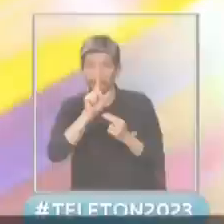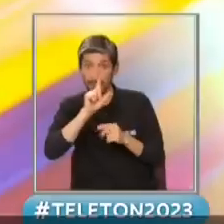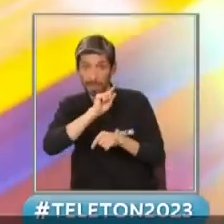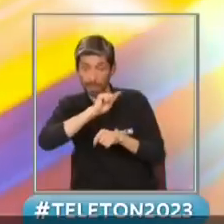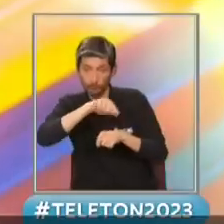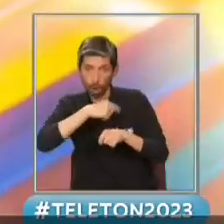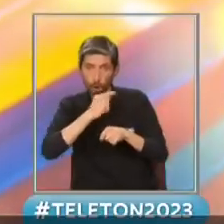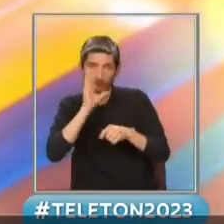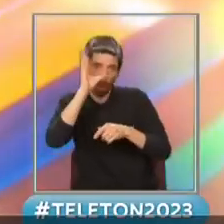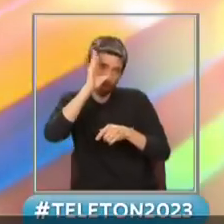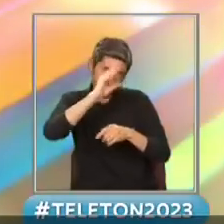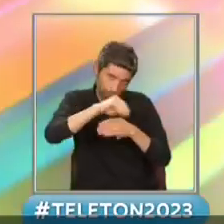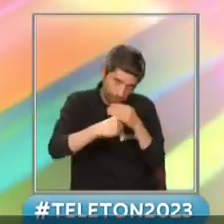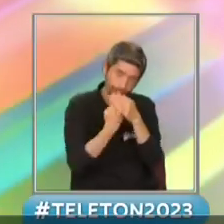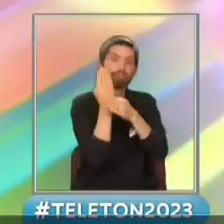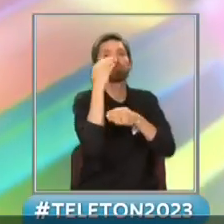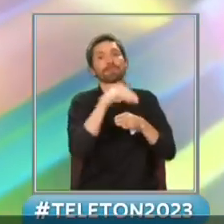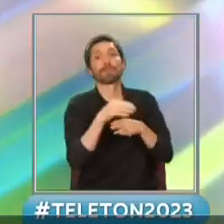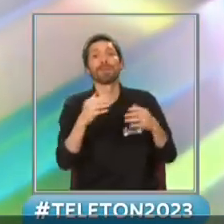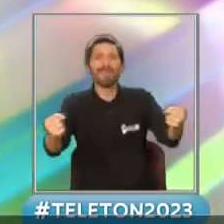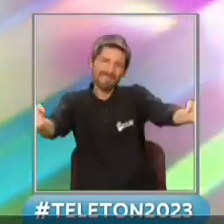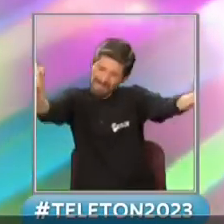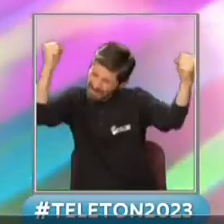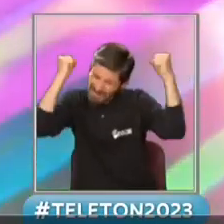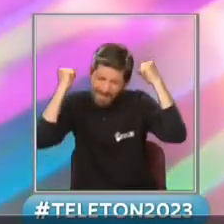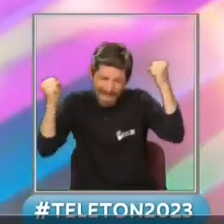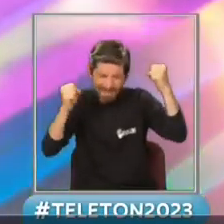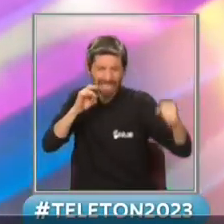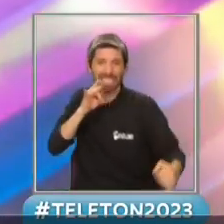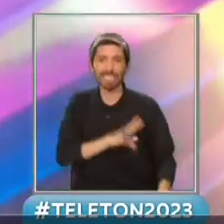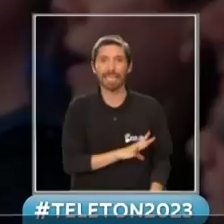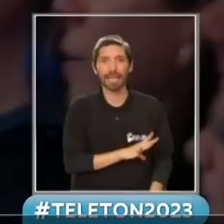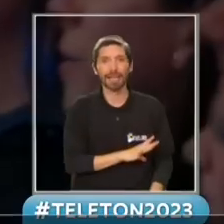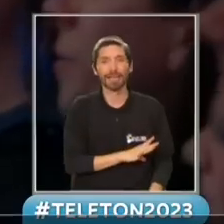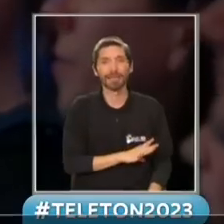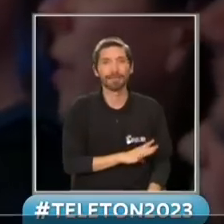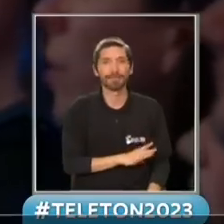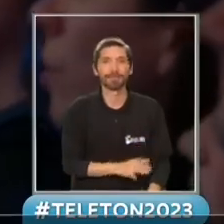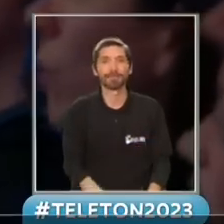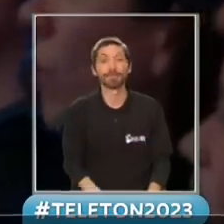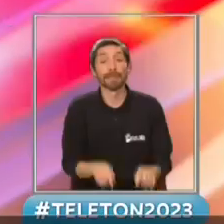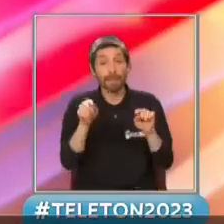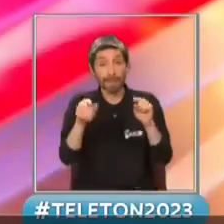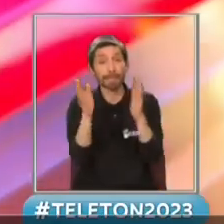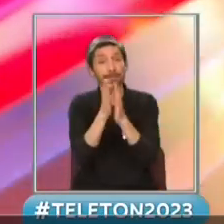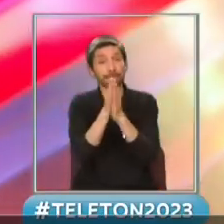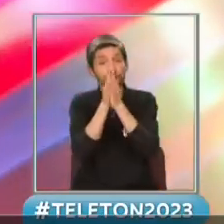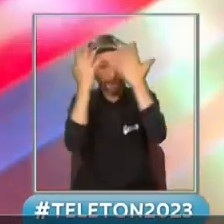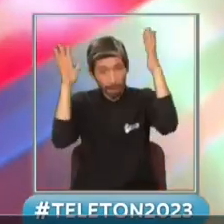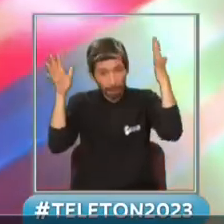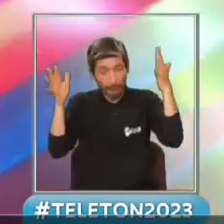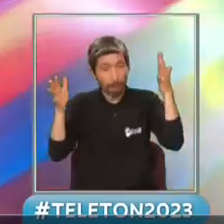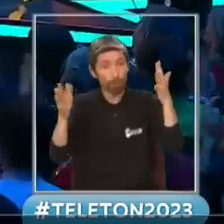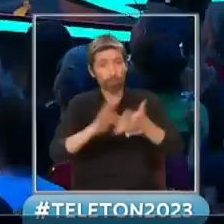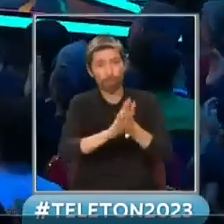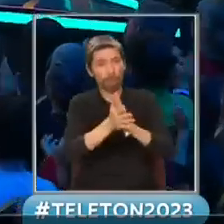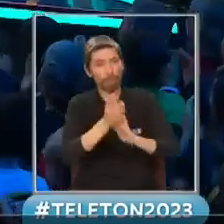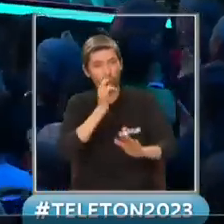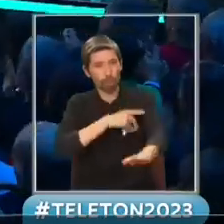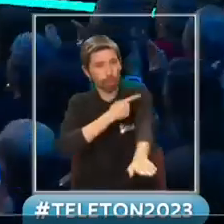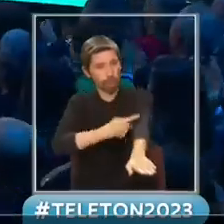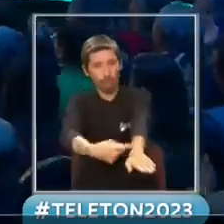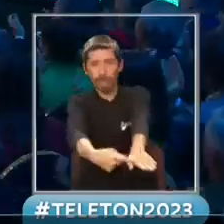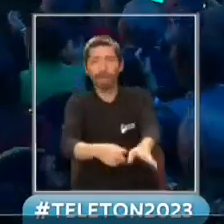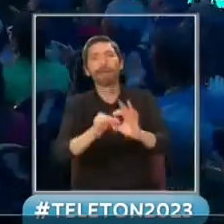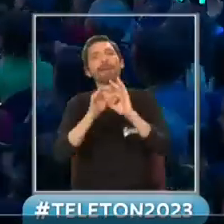meta. Así que les digo, ¡viva Chile! Y este aplauso para todo Chile, a todo pulmón.